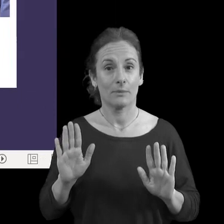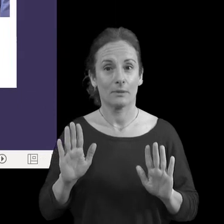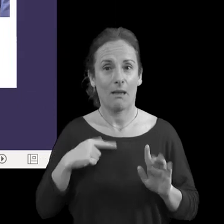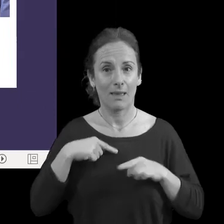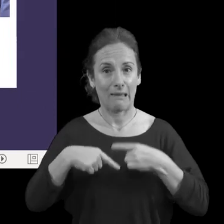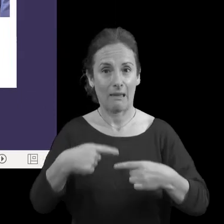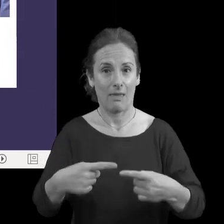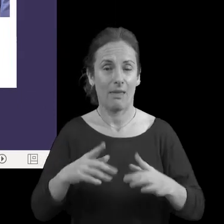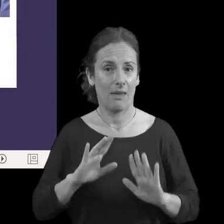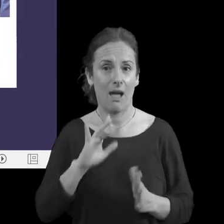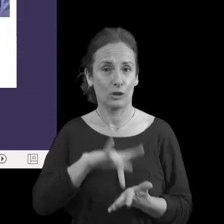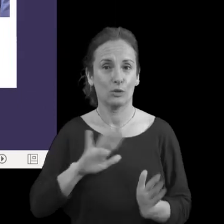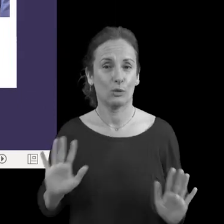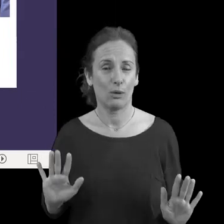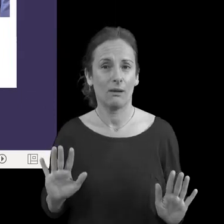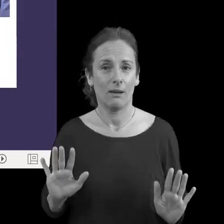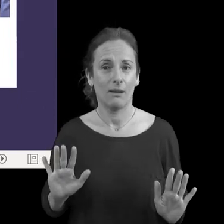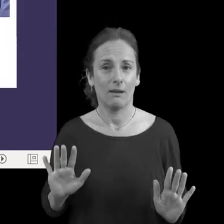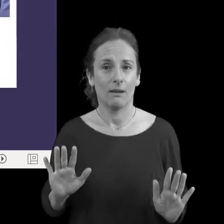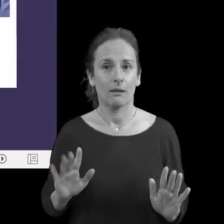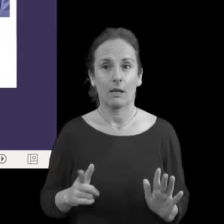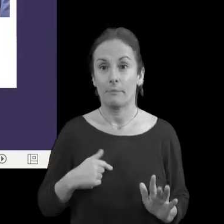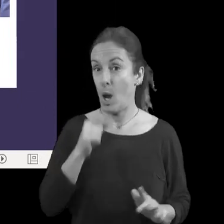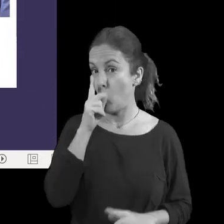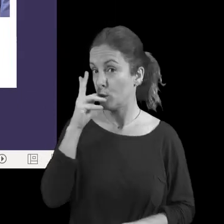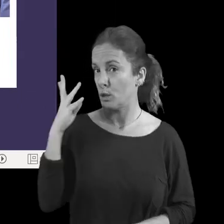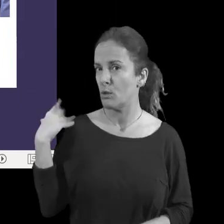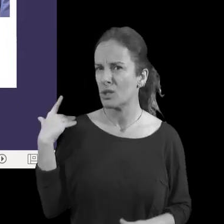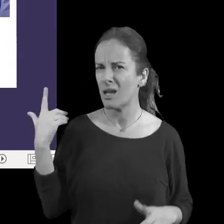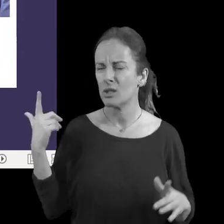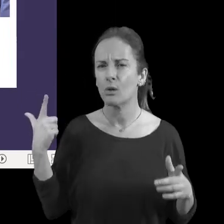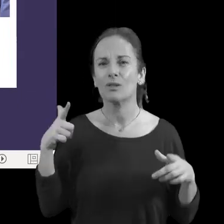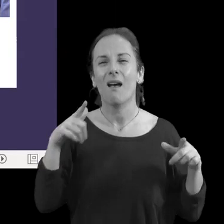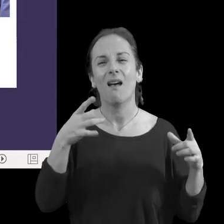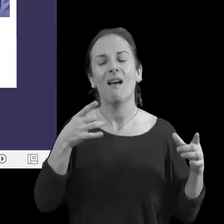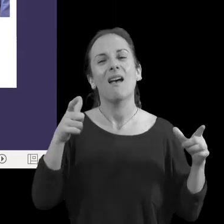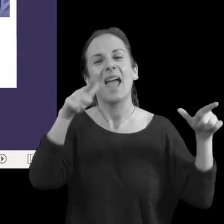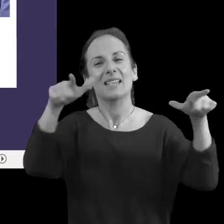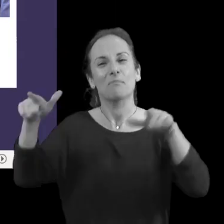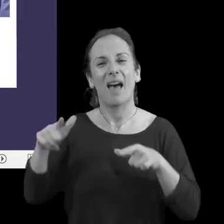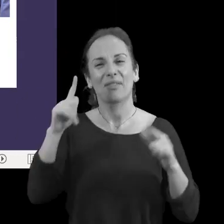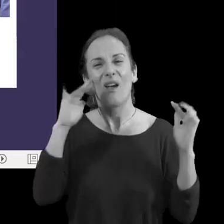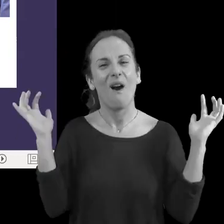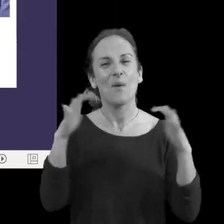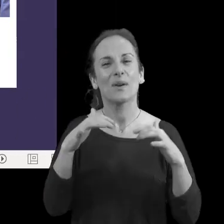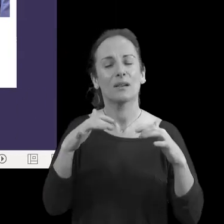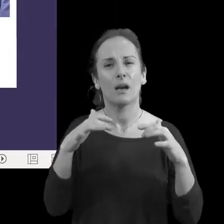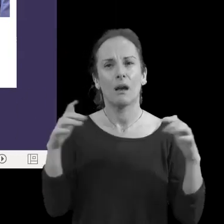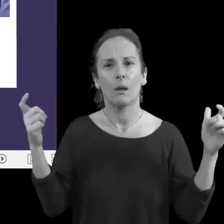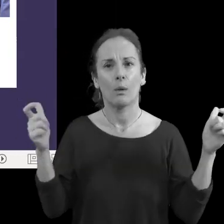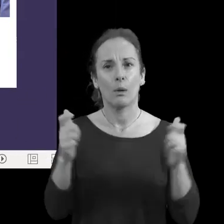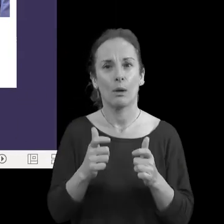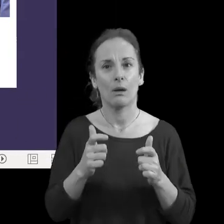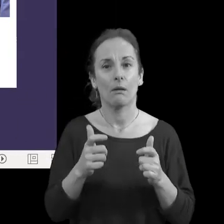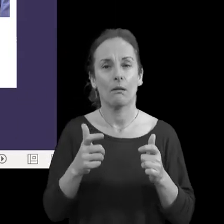nuestra cotidianidad. Fijaos que en los últimos años hemos ido perdiendo espacios de encuentro no solo en grandes ciudades,